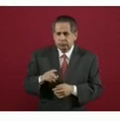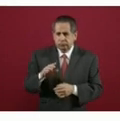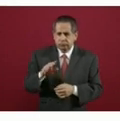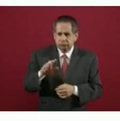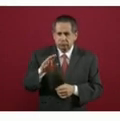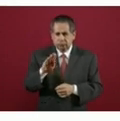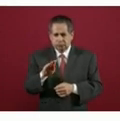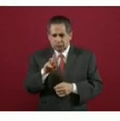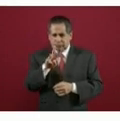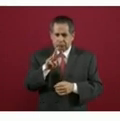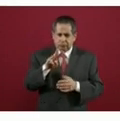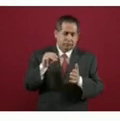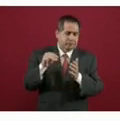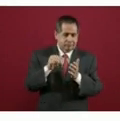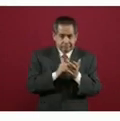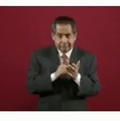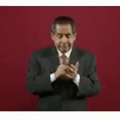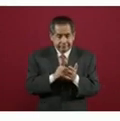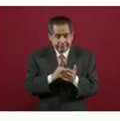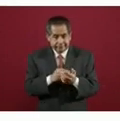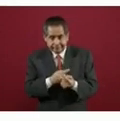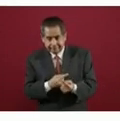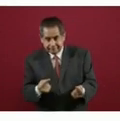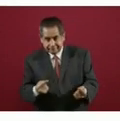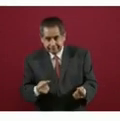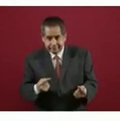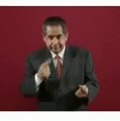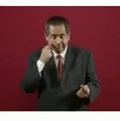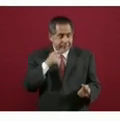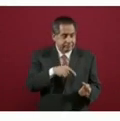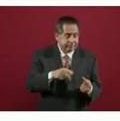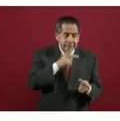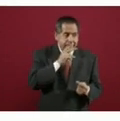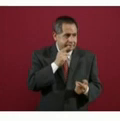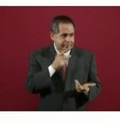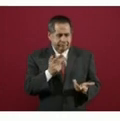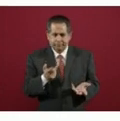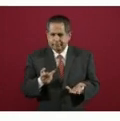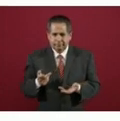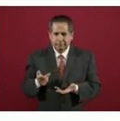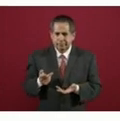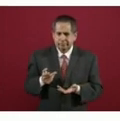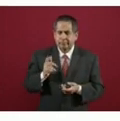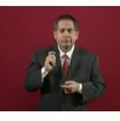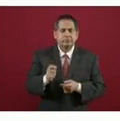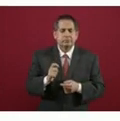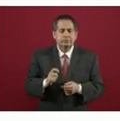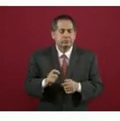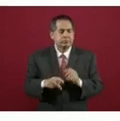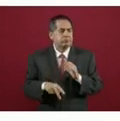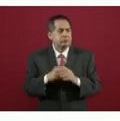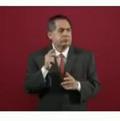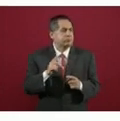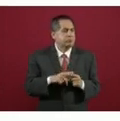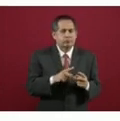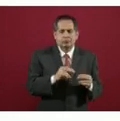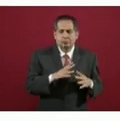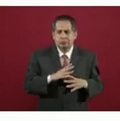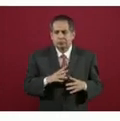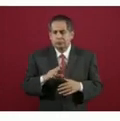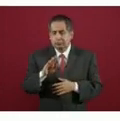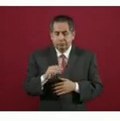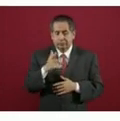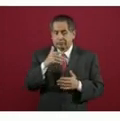93,000 poco más de 93,000 madres de familia y padres eh representa 97,000